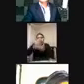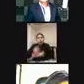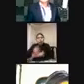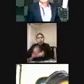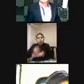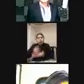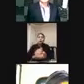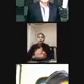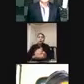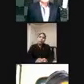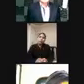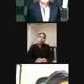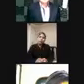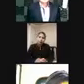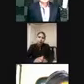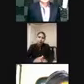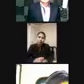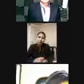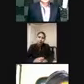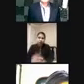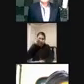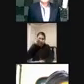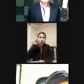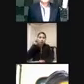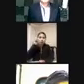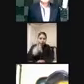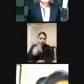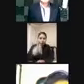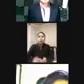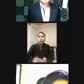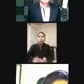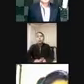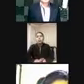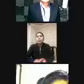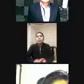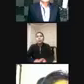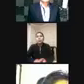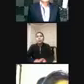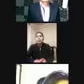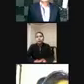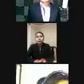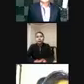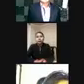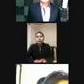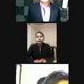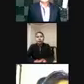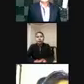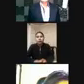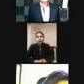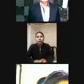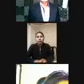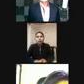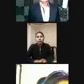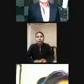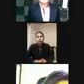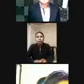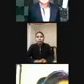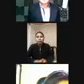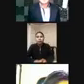Ok, licenciada, muchas gracias. Tenemos otra pregunta. Percy Nistaus nos dice, fisioterapia para niños